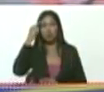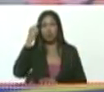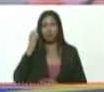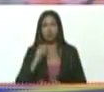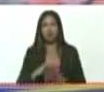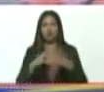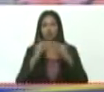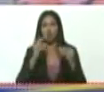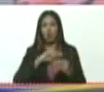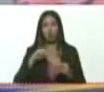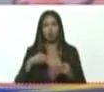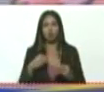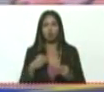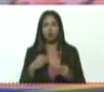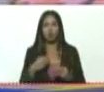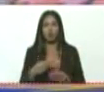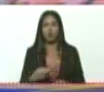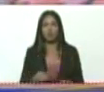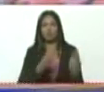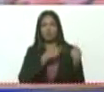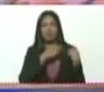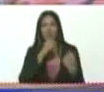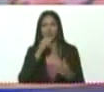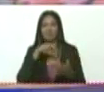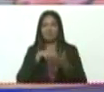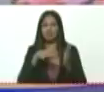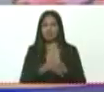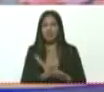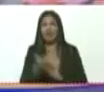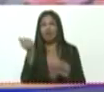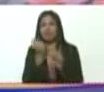todos nosotros, ¿a qué nos dedicamos todos los días? A trabajar.